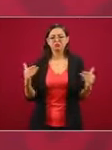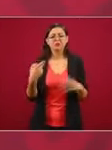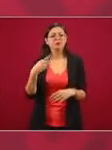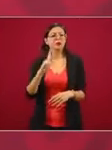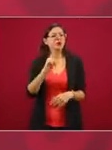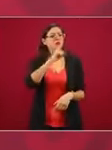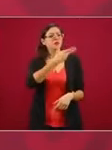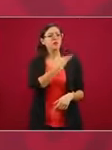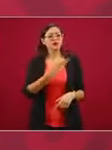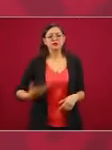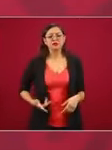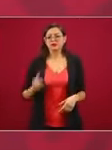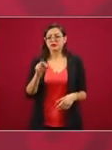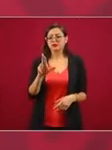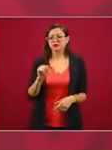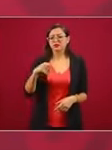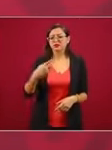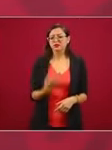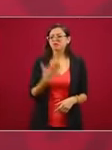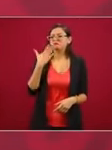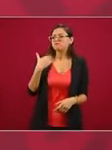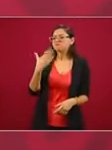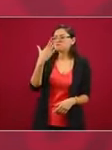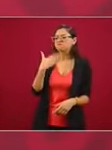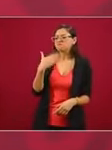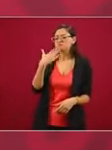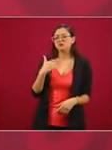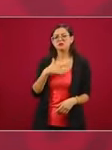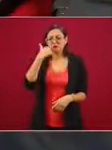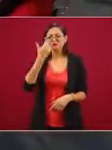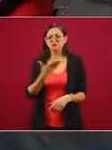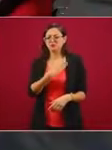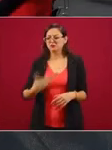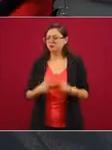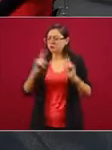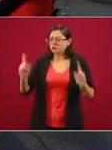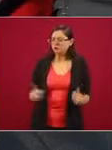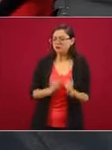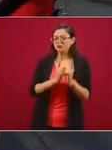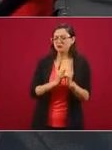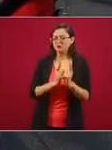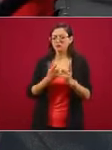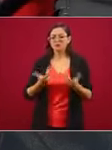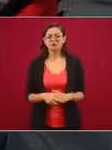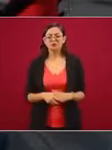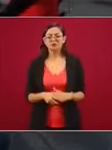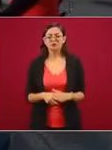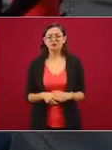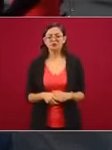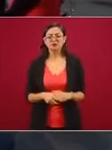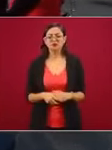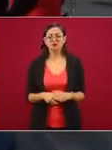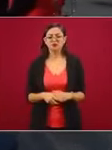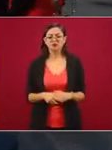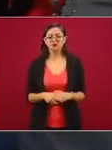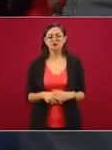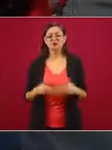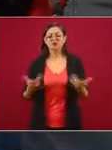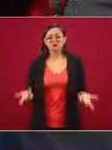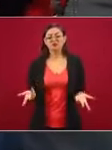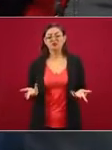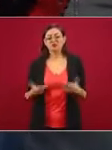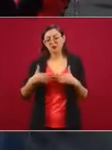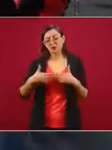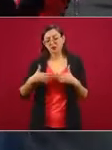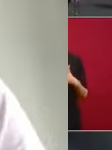plantea de que quiere tener el encuentro con nosotros. Entonces, pues a